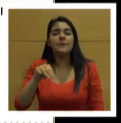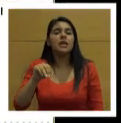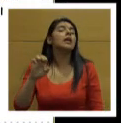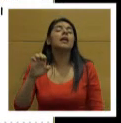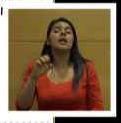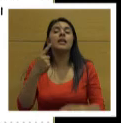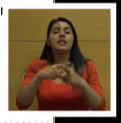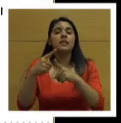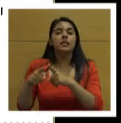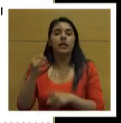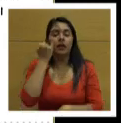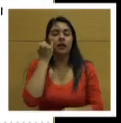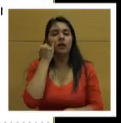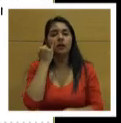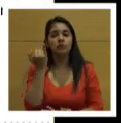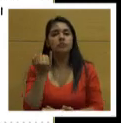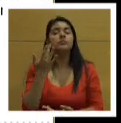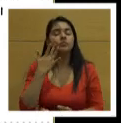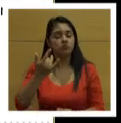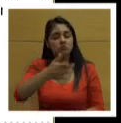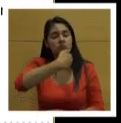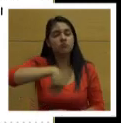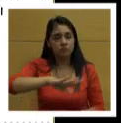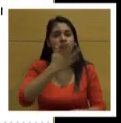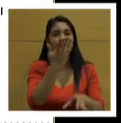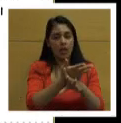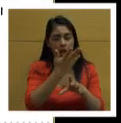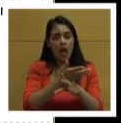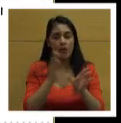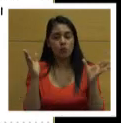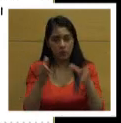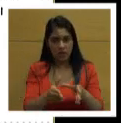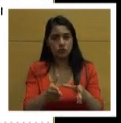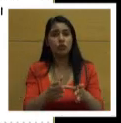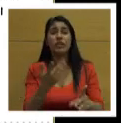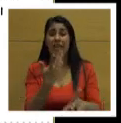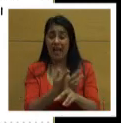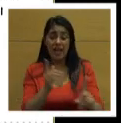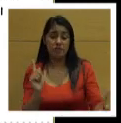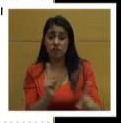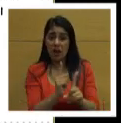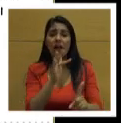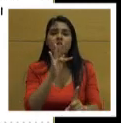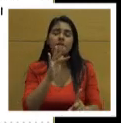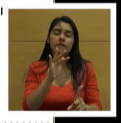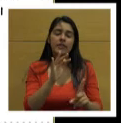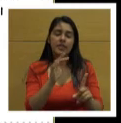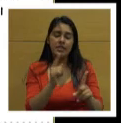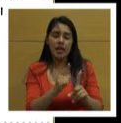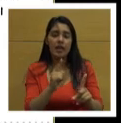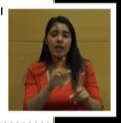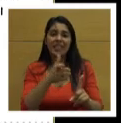porque lógicamente saben que y sabemos que es un caso de violencia contra la mujer que debe ser erradicado, ¿ya?